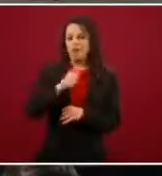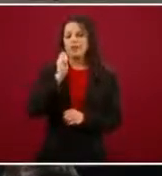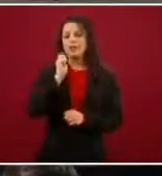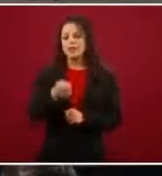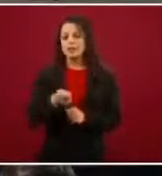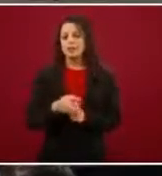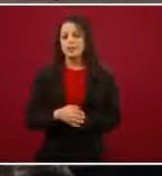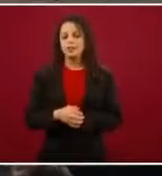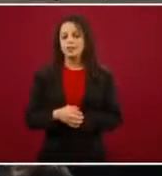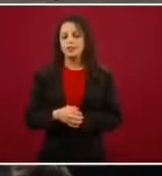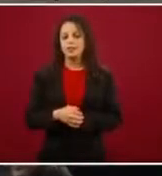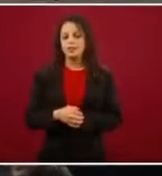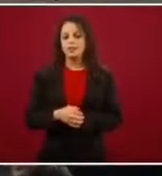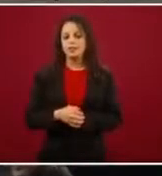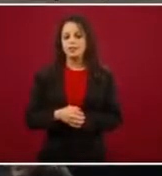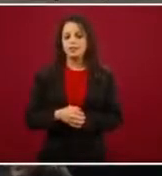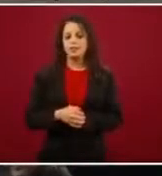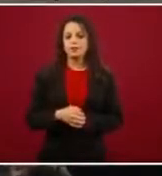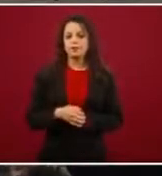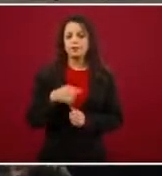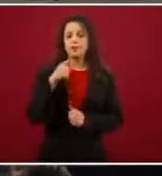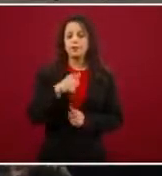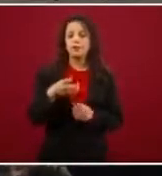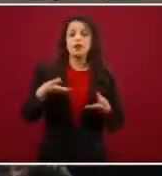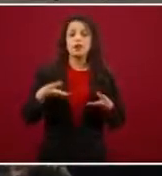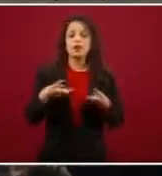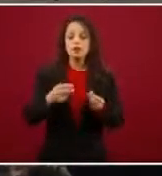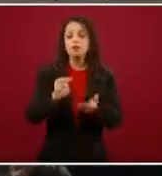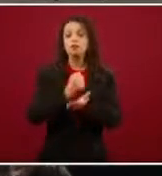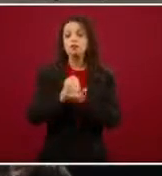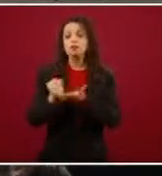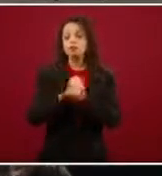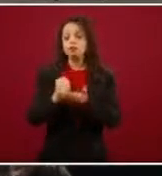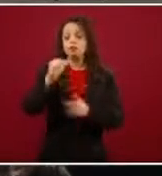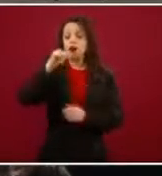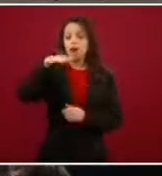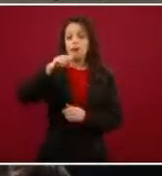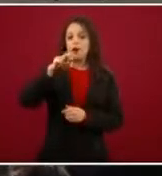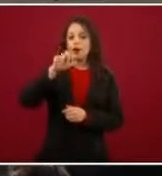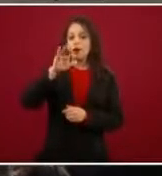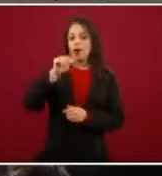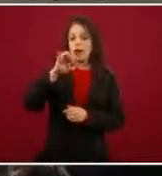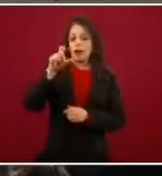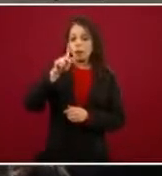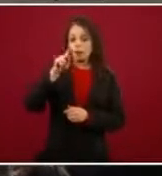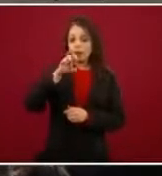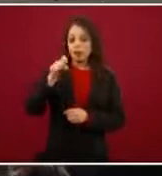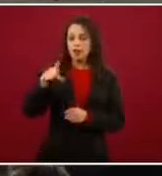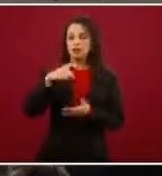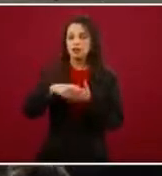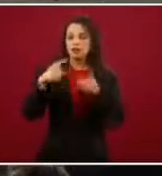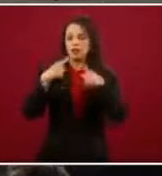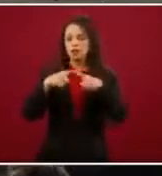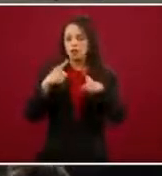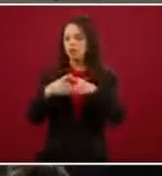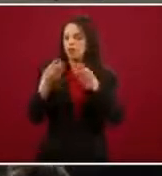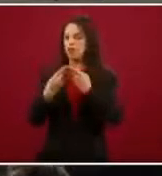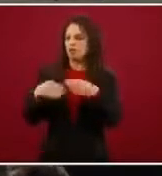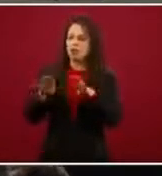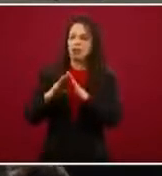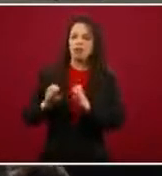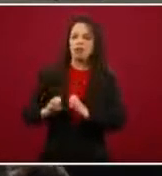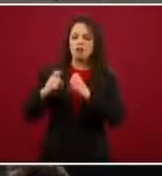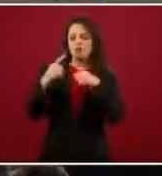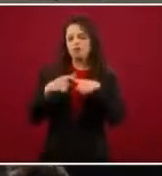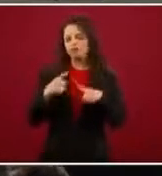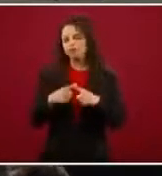la generación de gastos de American Express por varios millones de pesos, adquisiciones de inmuebles, sin que exista una